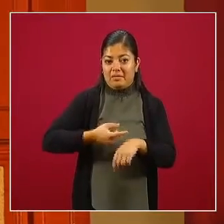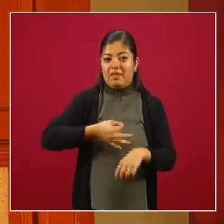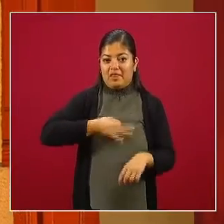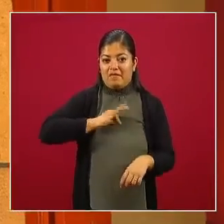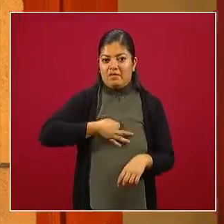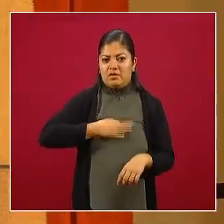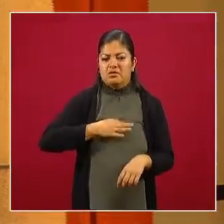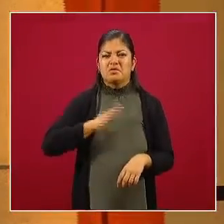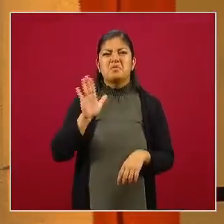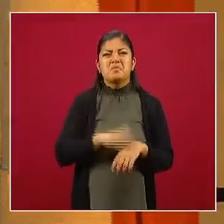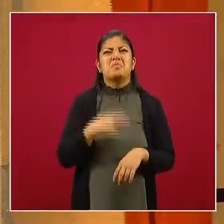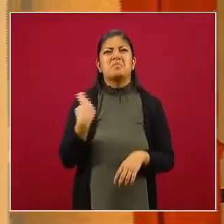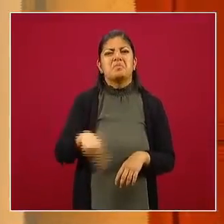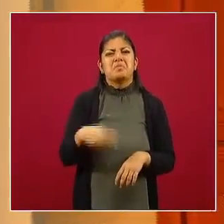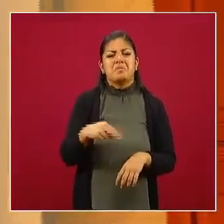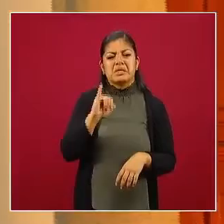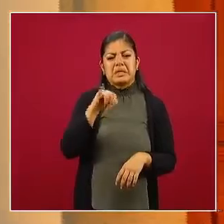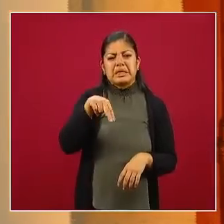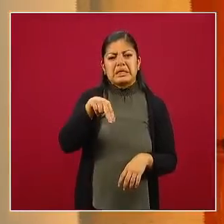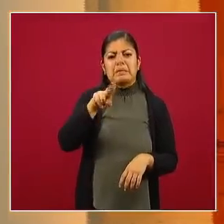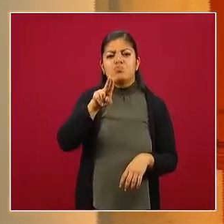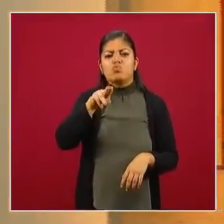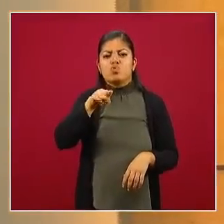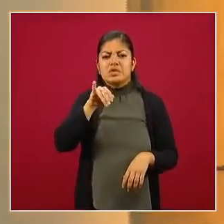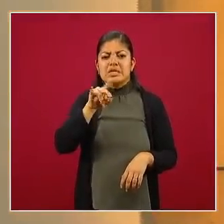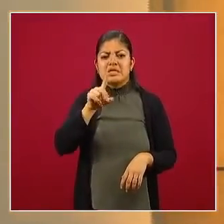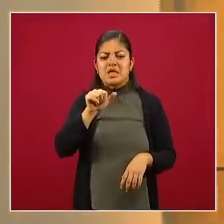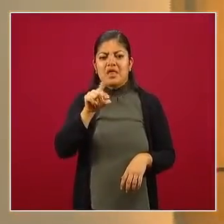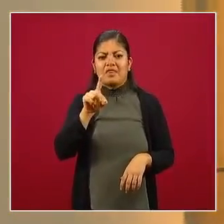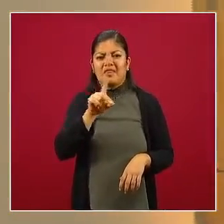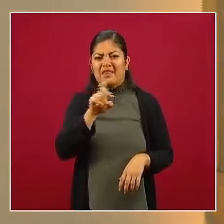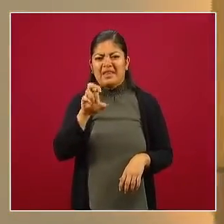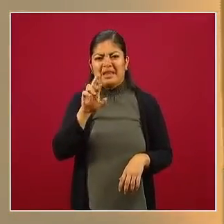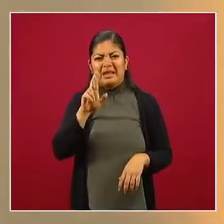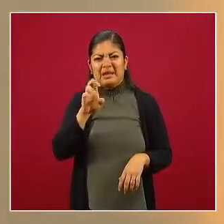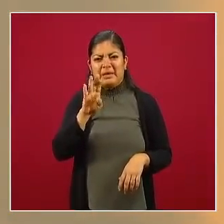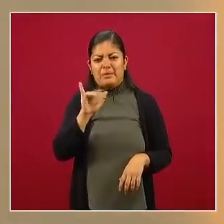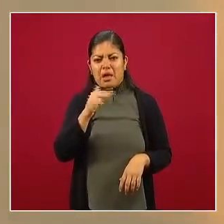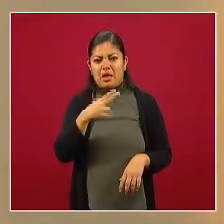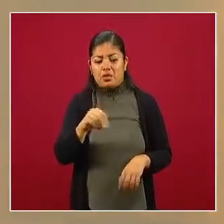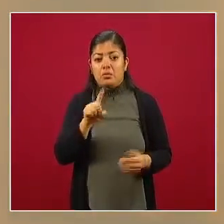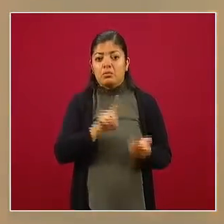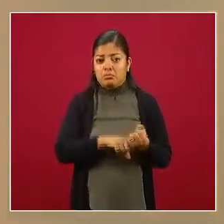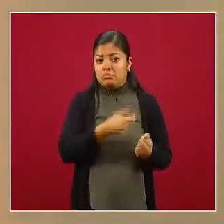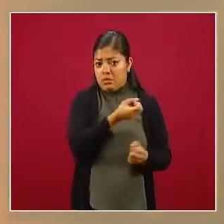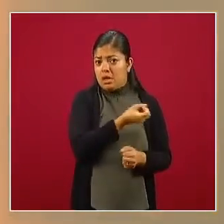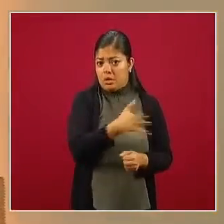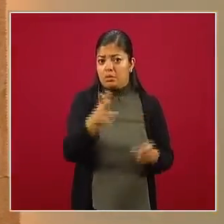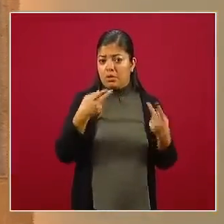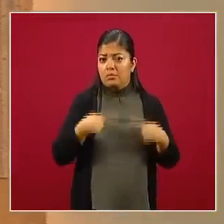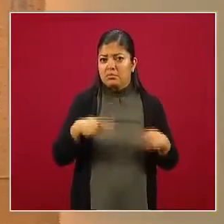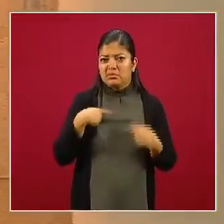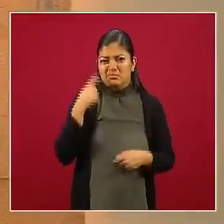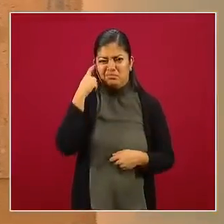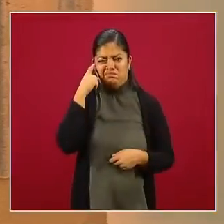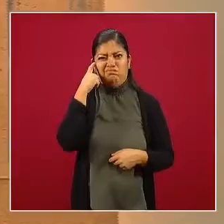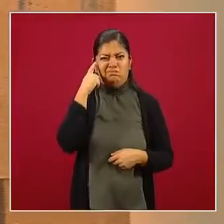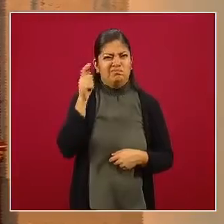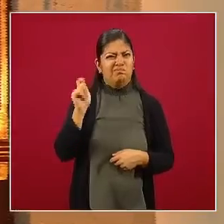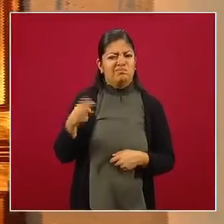¿Por qué se llama inmunidad de rebaño? Empiezo por el nombre, que ha sido intrigante para una parte de la ciudadanía.